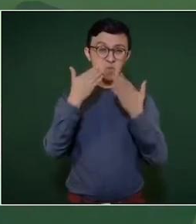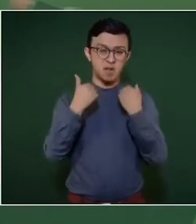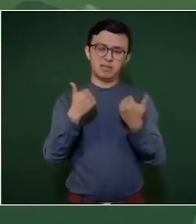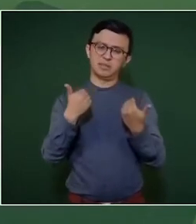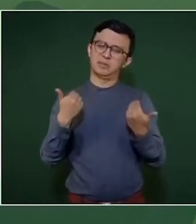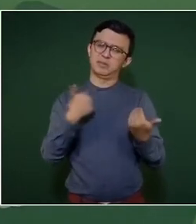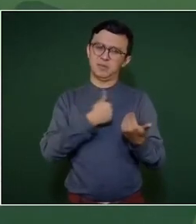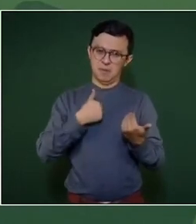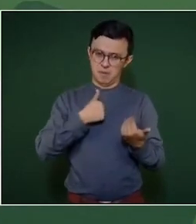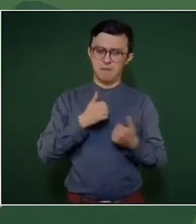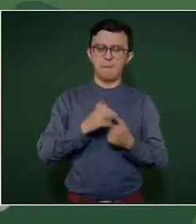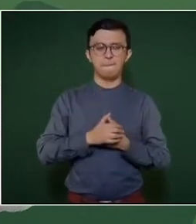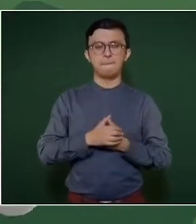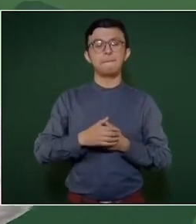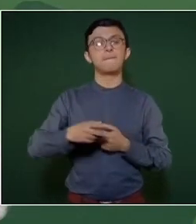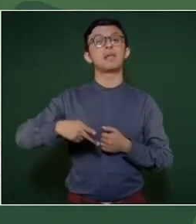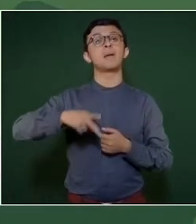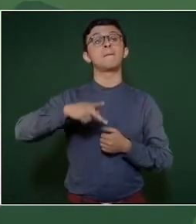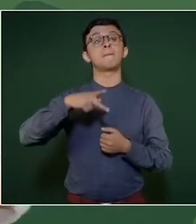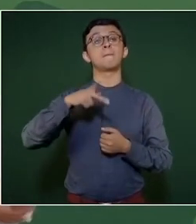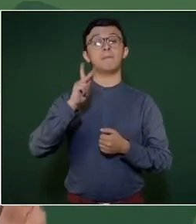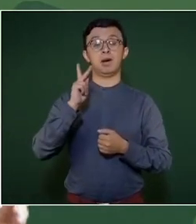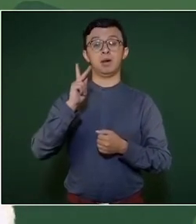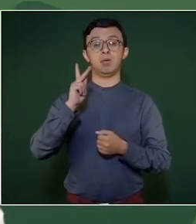pero a nosotros ahora sí que